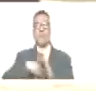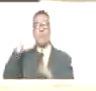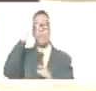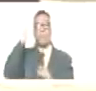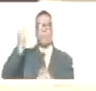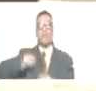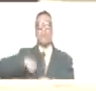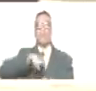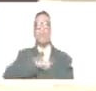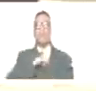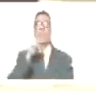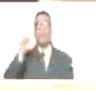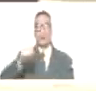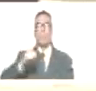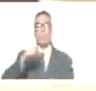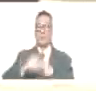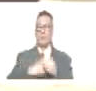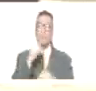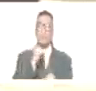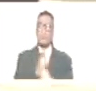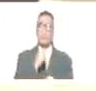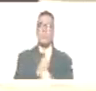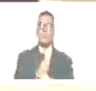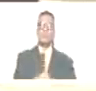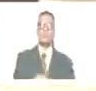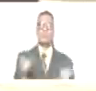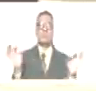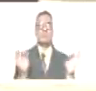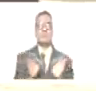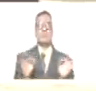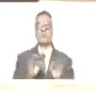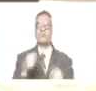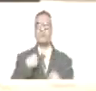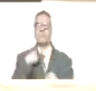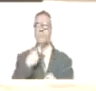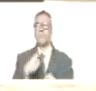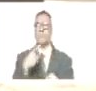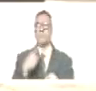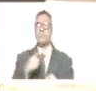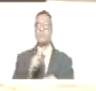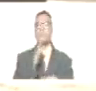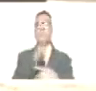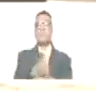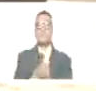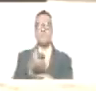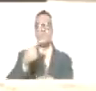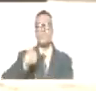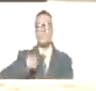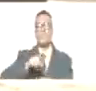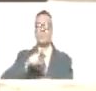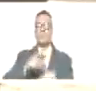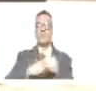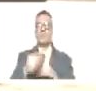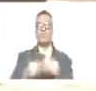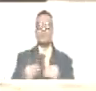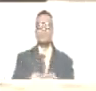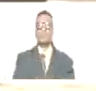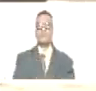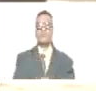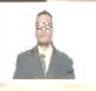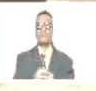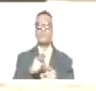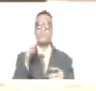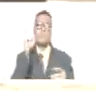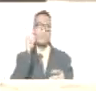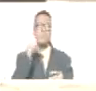actuar. Aquí no va a quedar nadie. Vamos a llegar donde tengamos que llegar. Y lo escuchaba usted